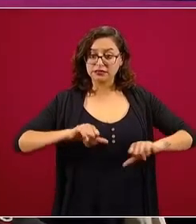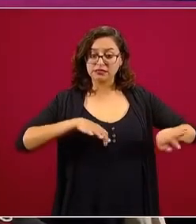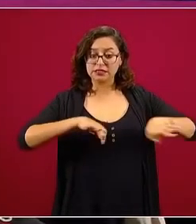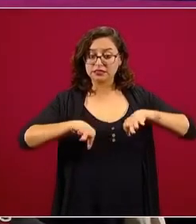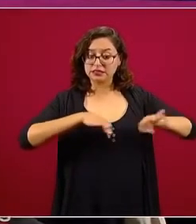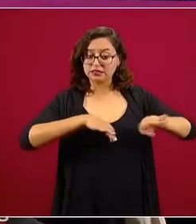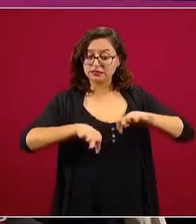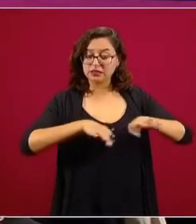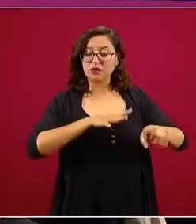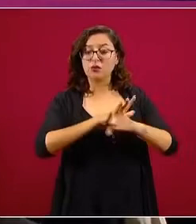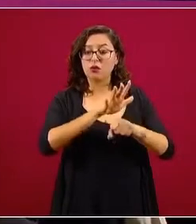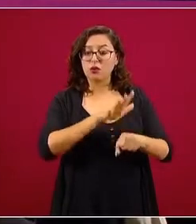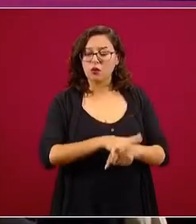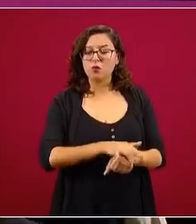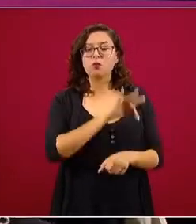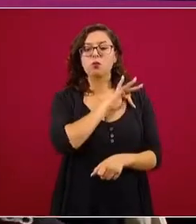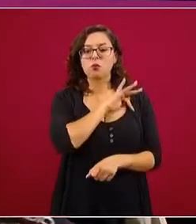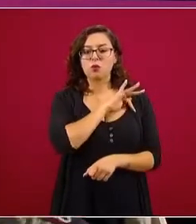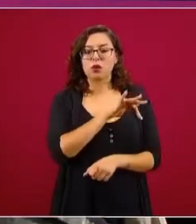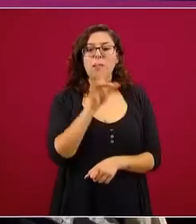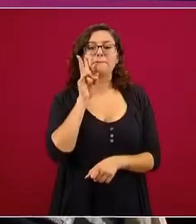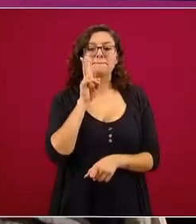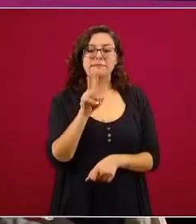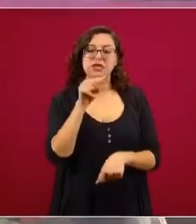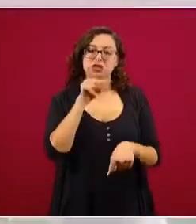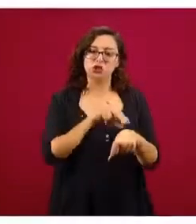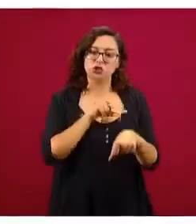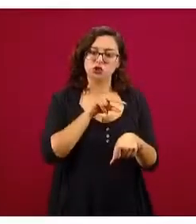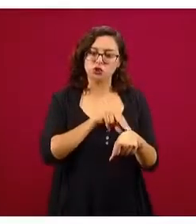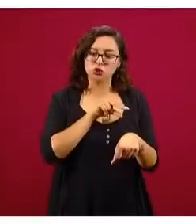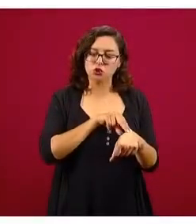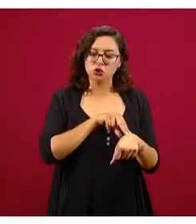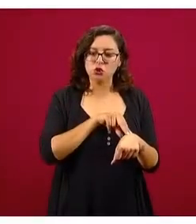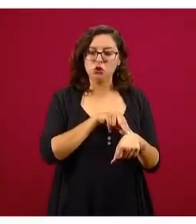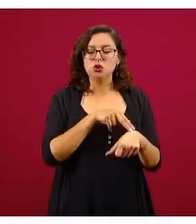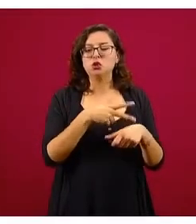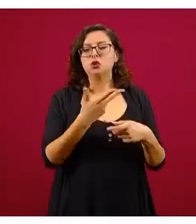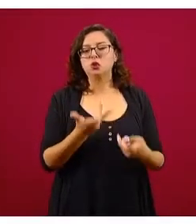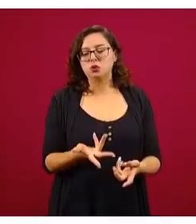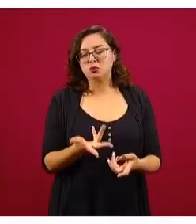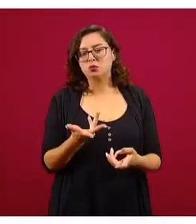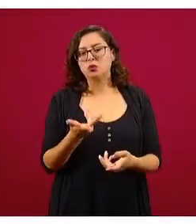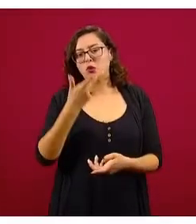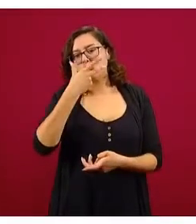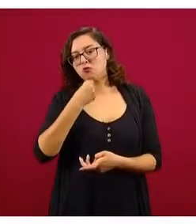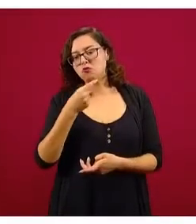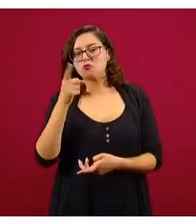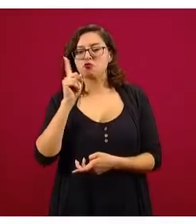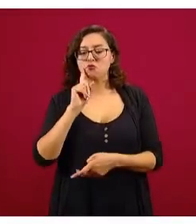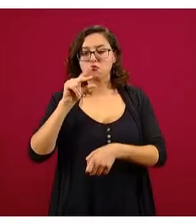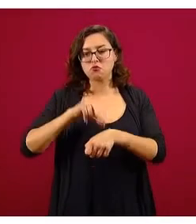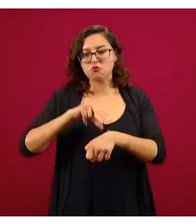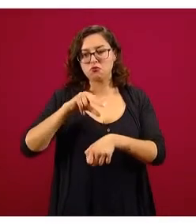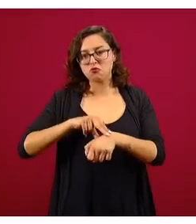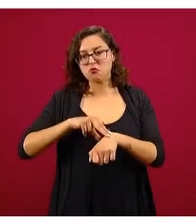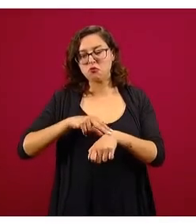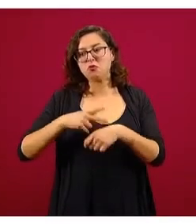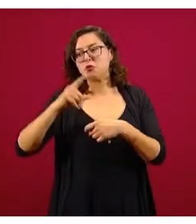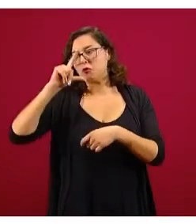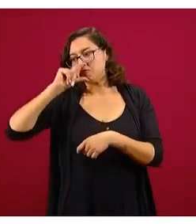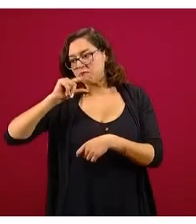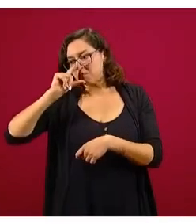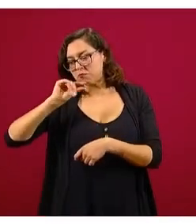laboral. Y ahora vemos cómo los médicos y las médicas que ocupaban un tercer lugar en función de la carga total